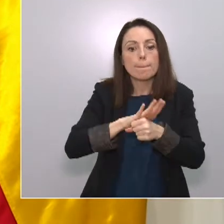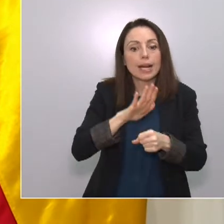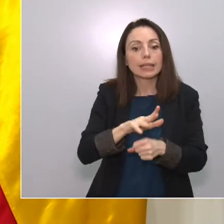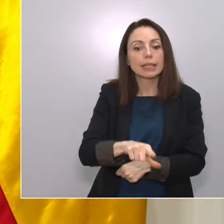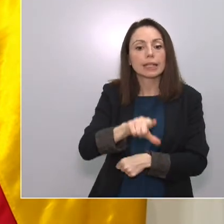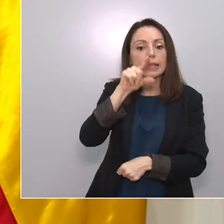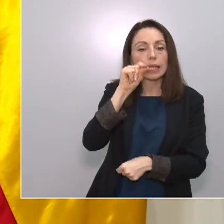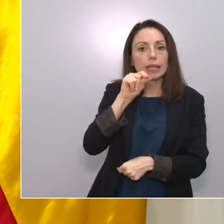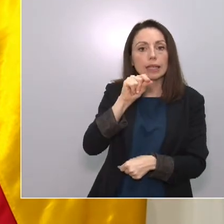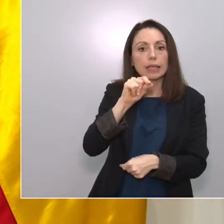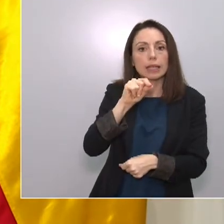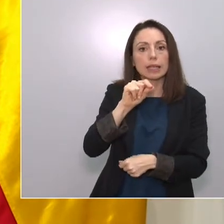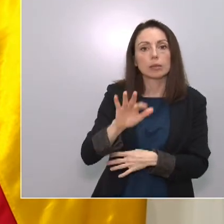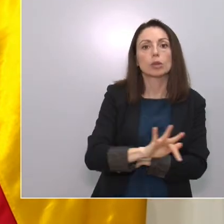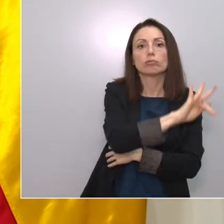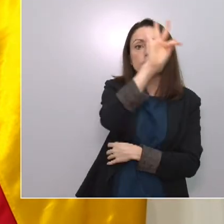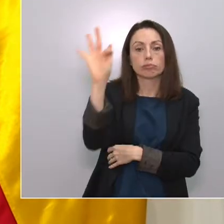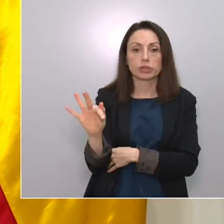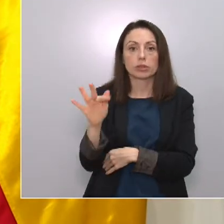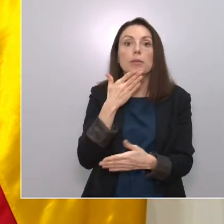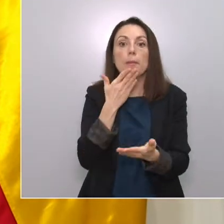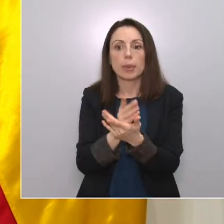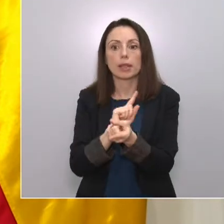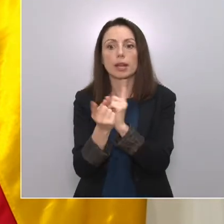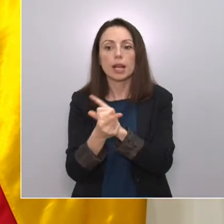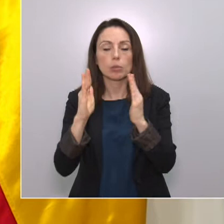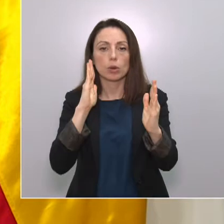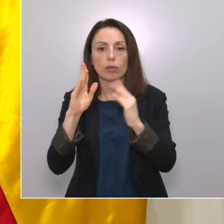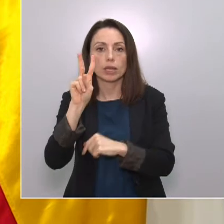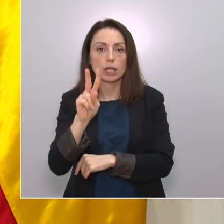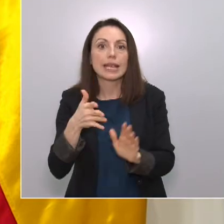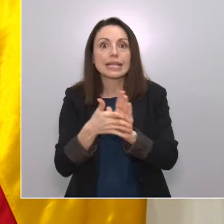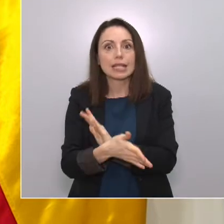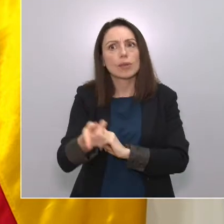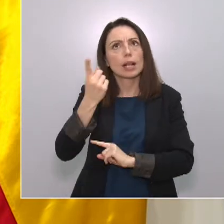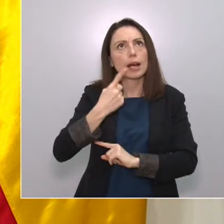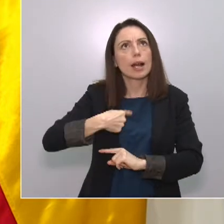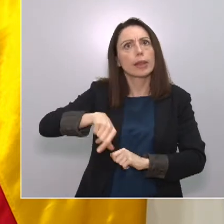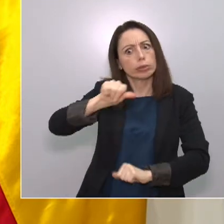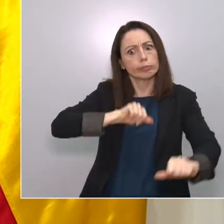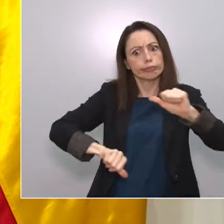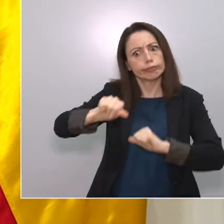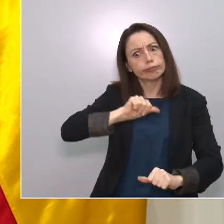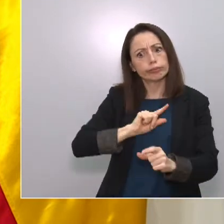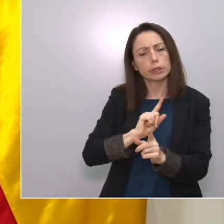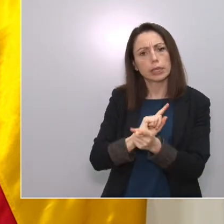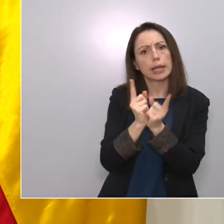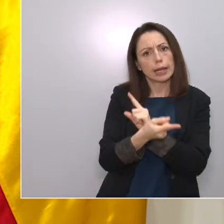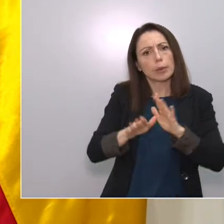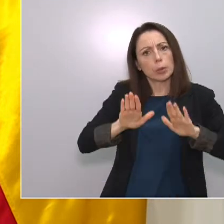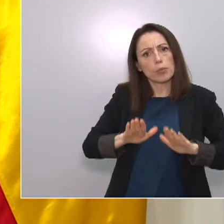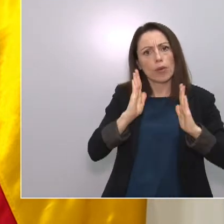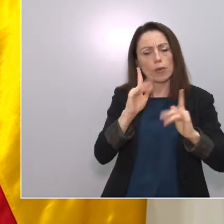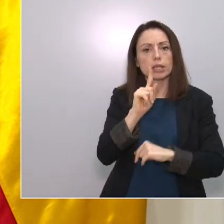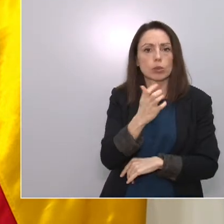decide, que ya se verá si se decide solicitar ese pase a la fase 2, no se pueda volver en un momento determinado a quedarnos en la fase 1 si